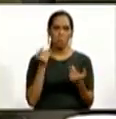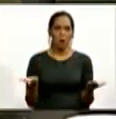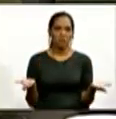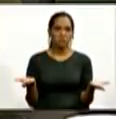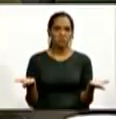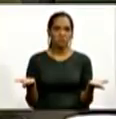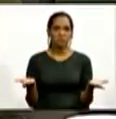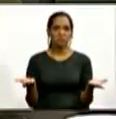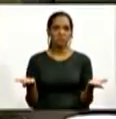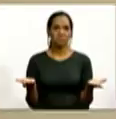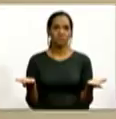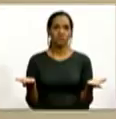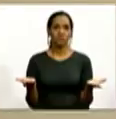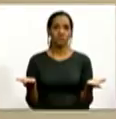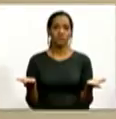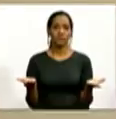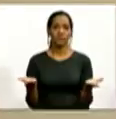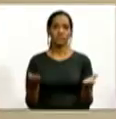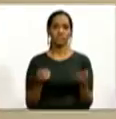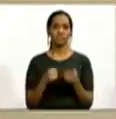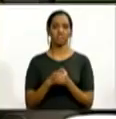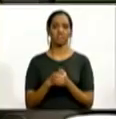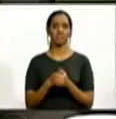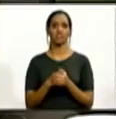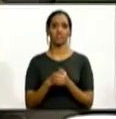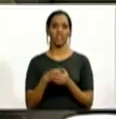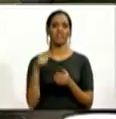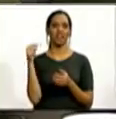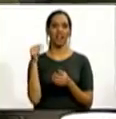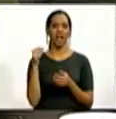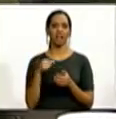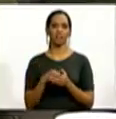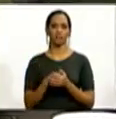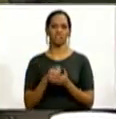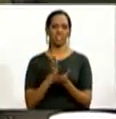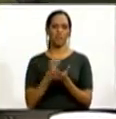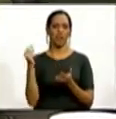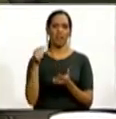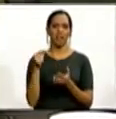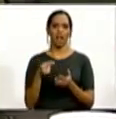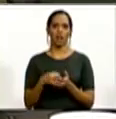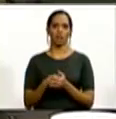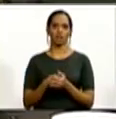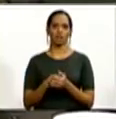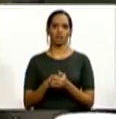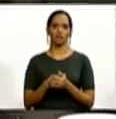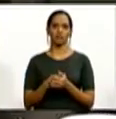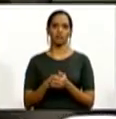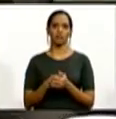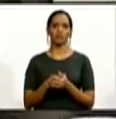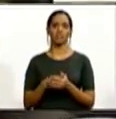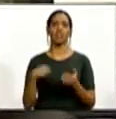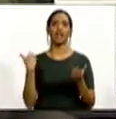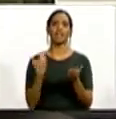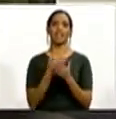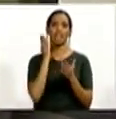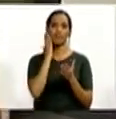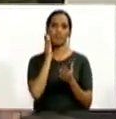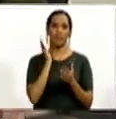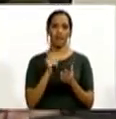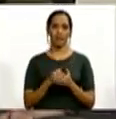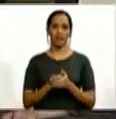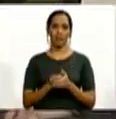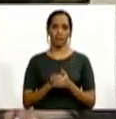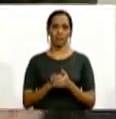¡Berro! Que la niega, sí, Miguel, la está negando. Siempre la ha negado. Hasta, bueno, cualquiera, hasta la mamá de esa chama, porque yo no